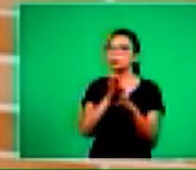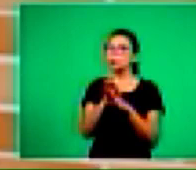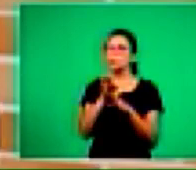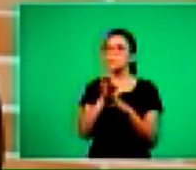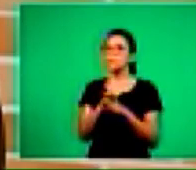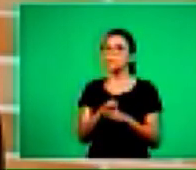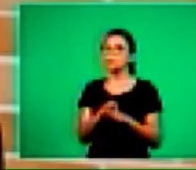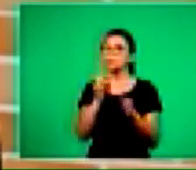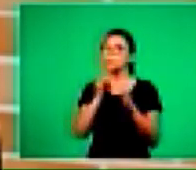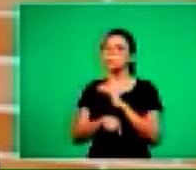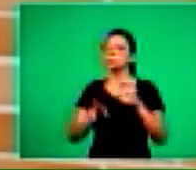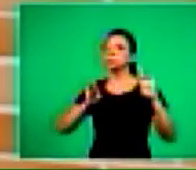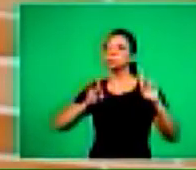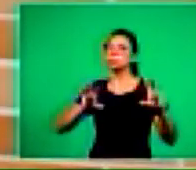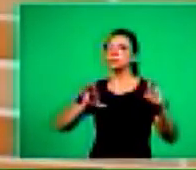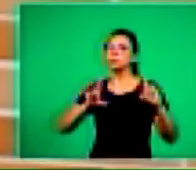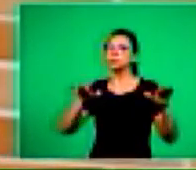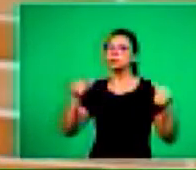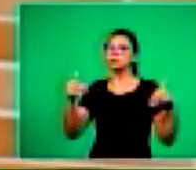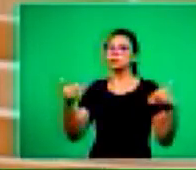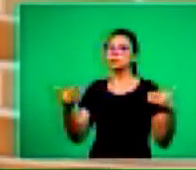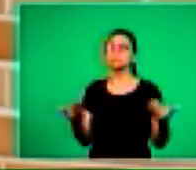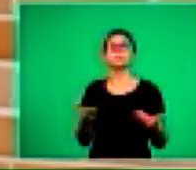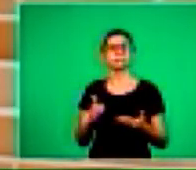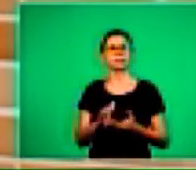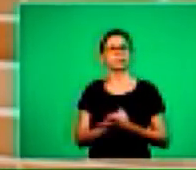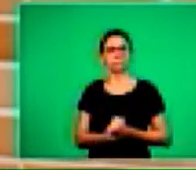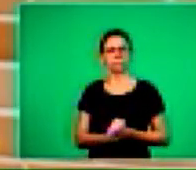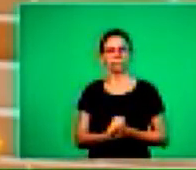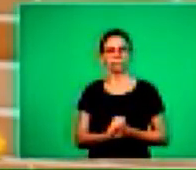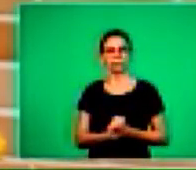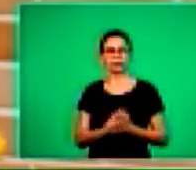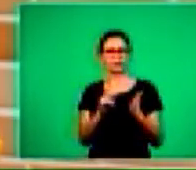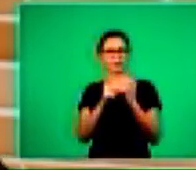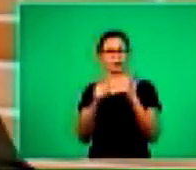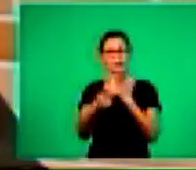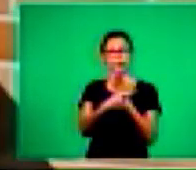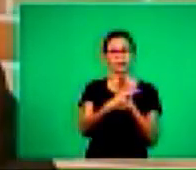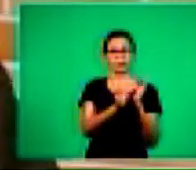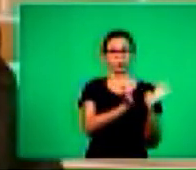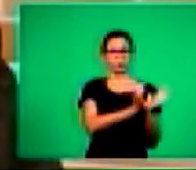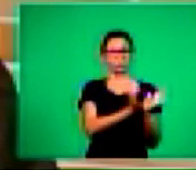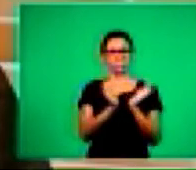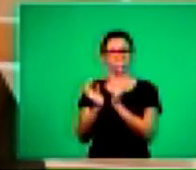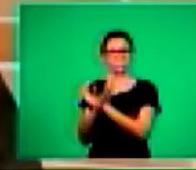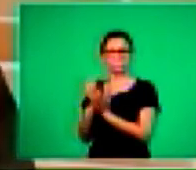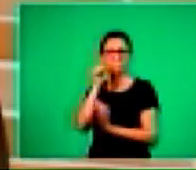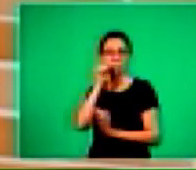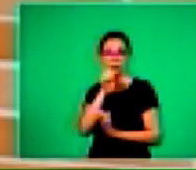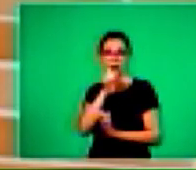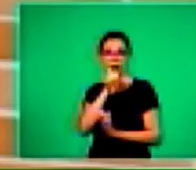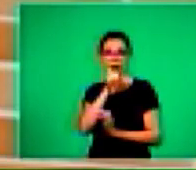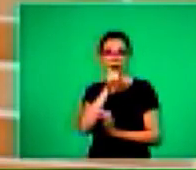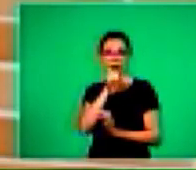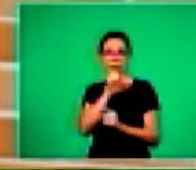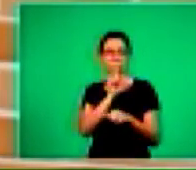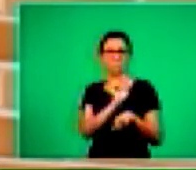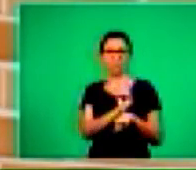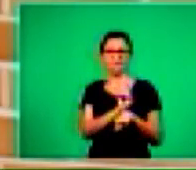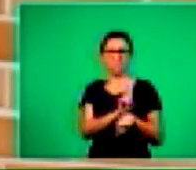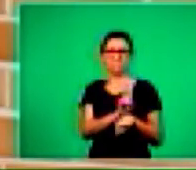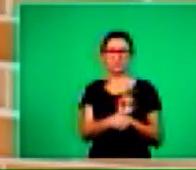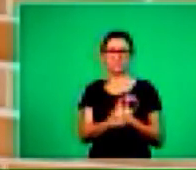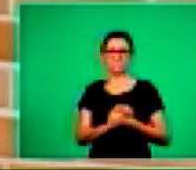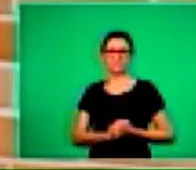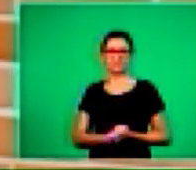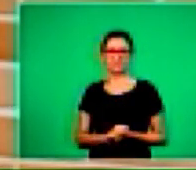esta parábola para que para aquel que estaba allí y cuando él habla en la parábola de las vírgenes cuál fue el tiempo en qué tiempo